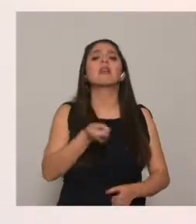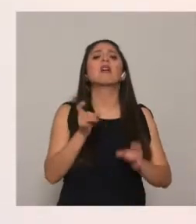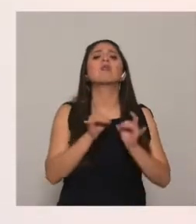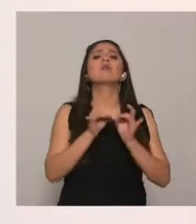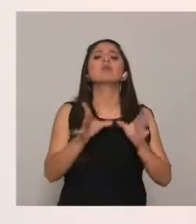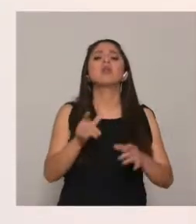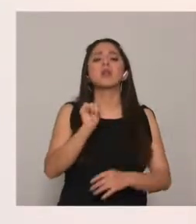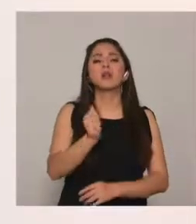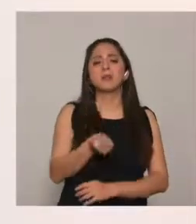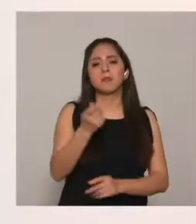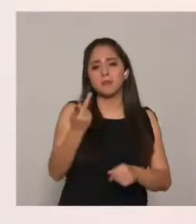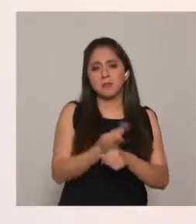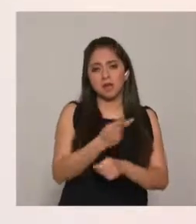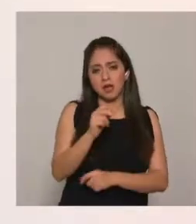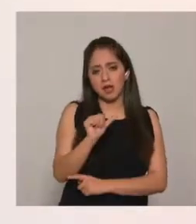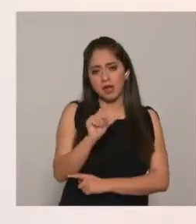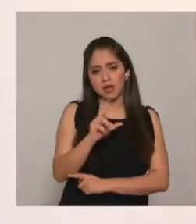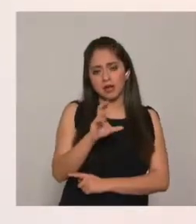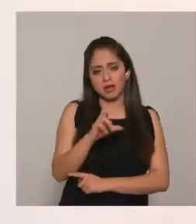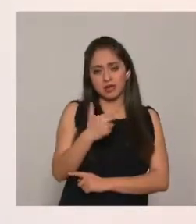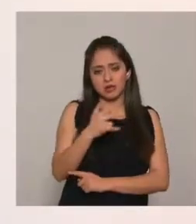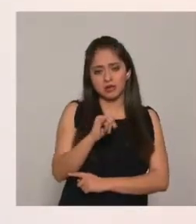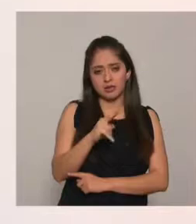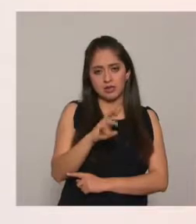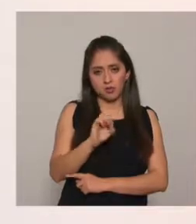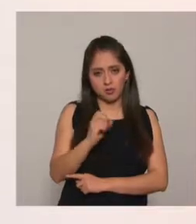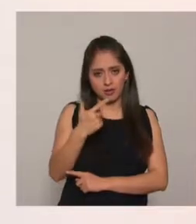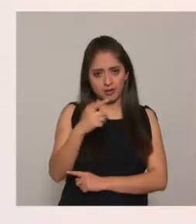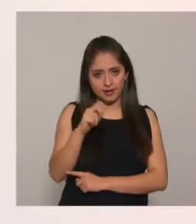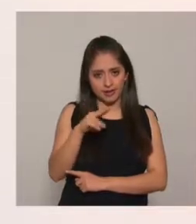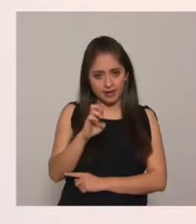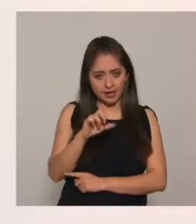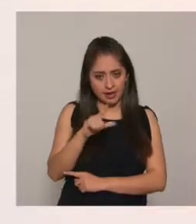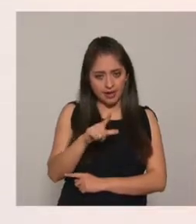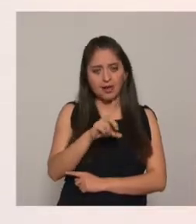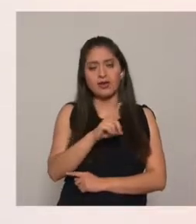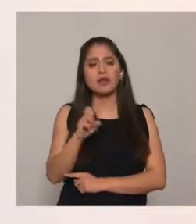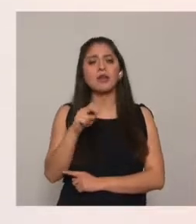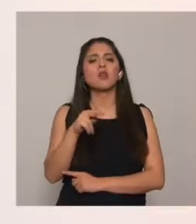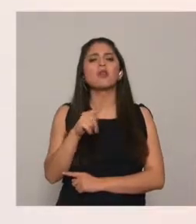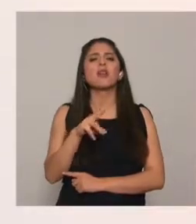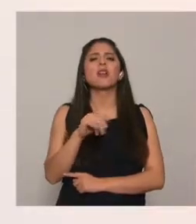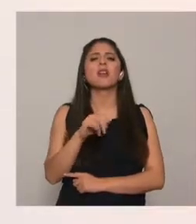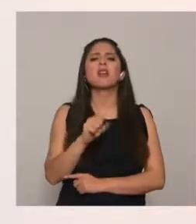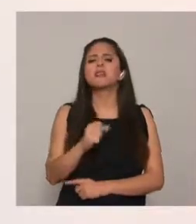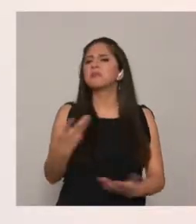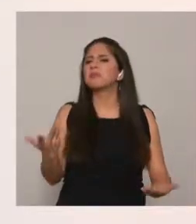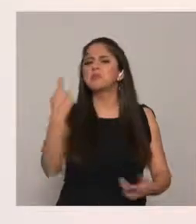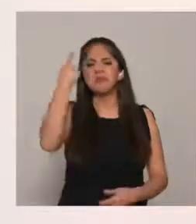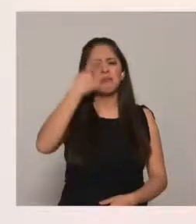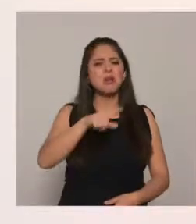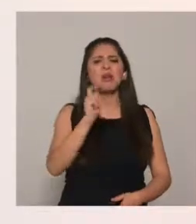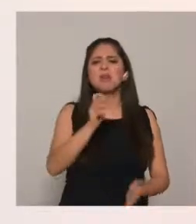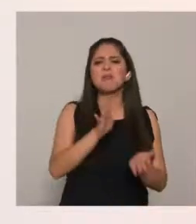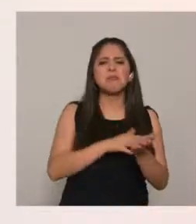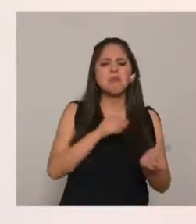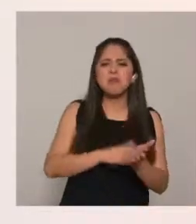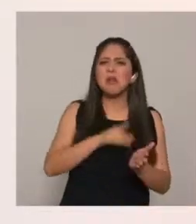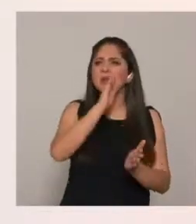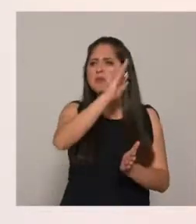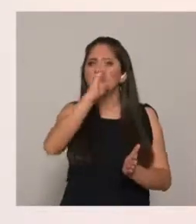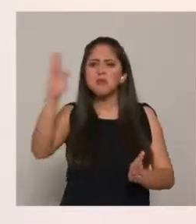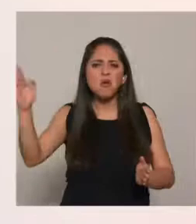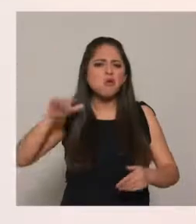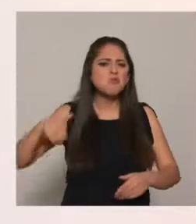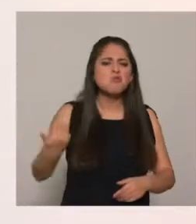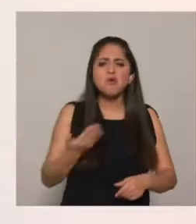en el Archivo General de Notarías. ¿Qué utilidad social tiene? ¿Por qué resguarda estos archivos? ¿Qué tipo de documentación y cómo